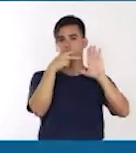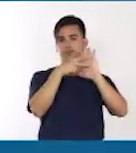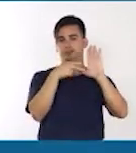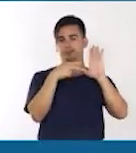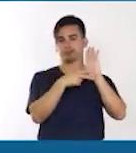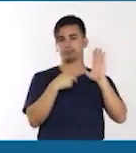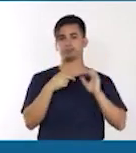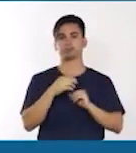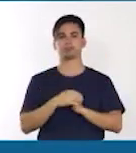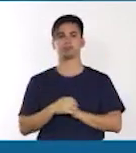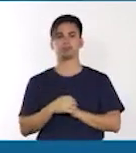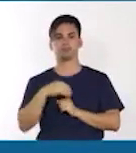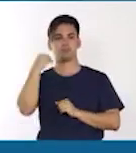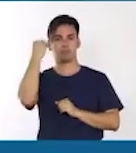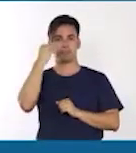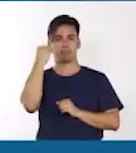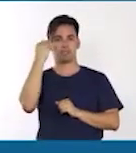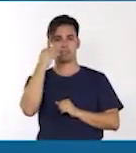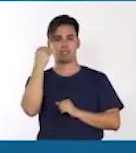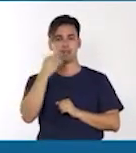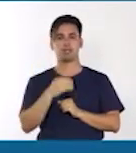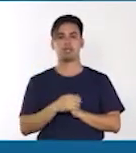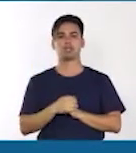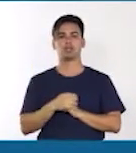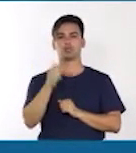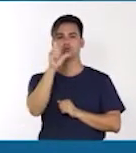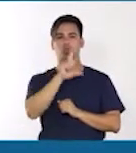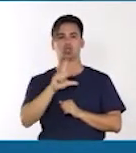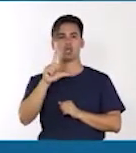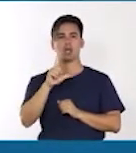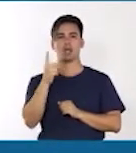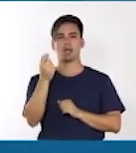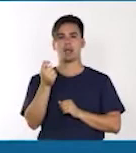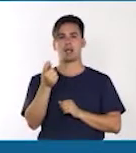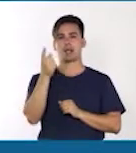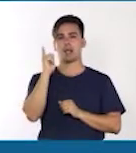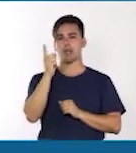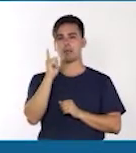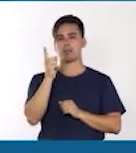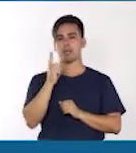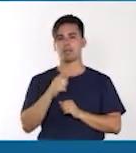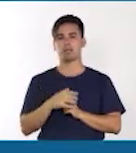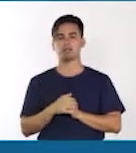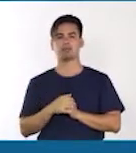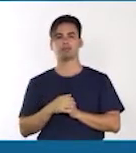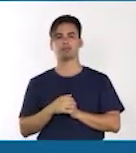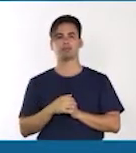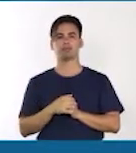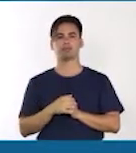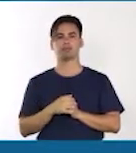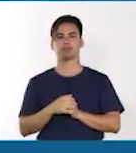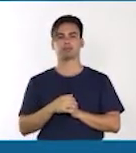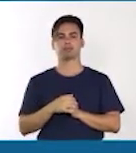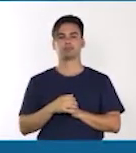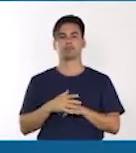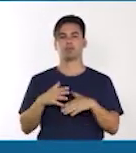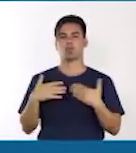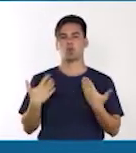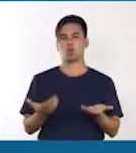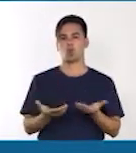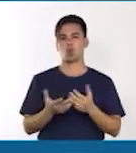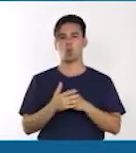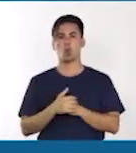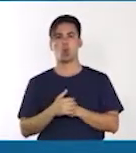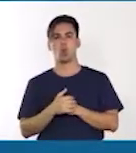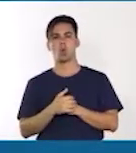precapitalistas, antigüedad, medioevo, renacimiento y la época moderna, las condiciones socioeconómicas,